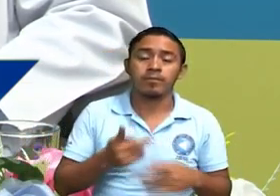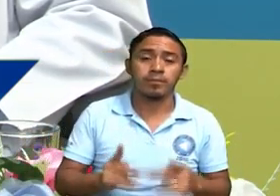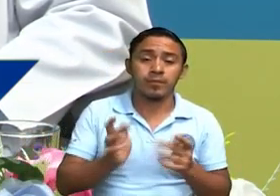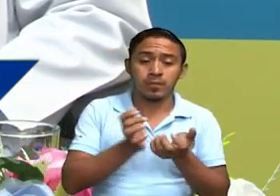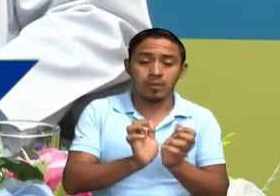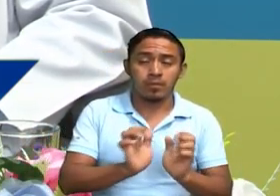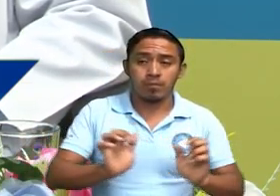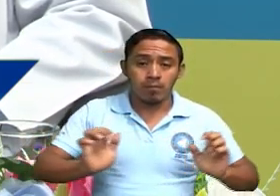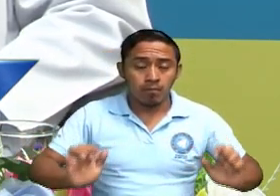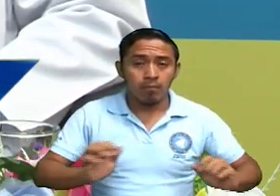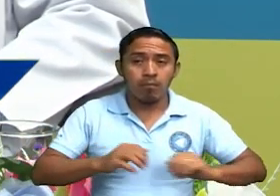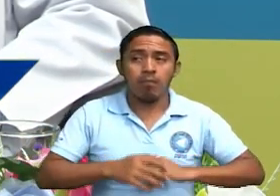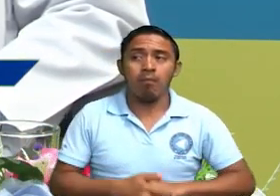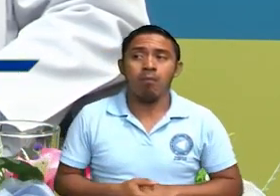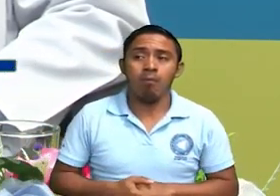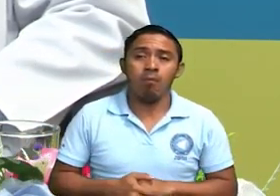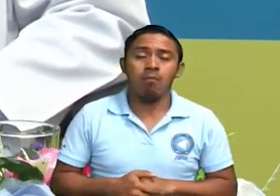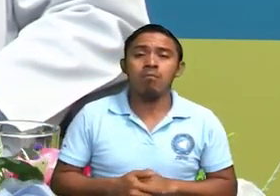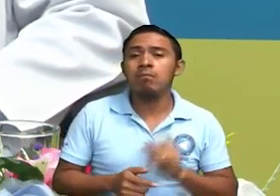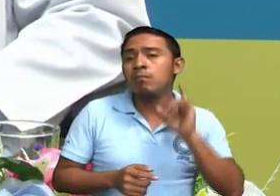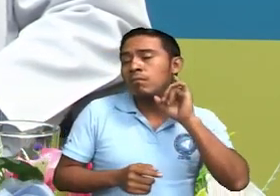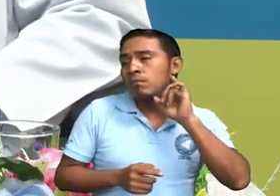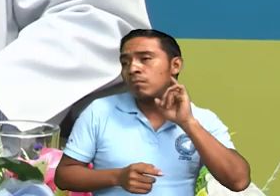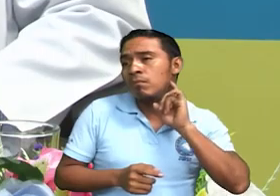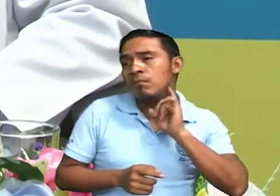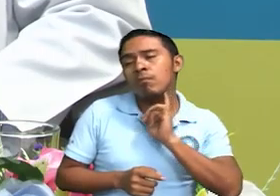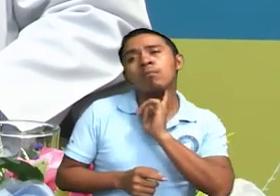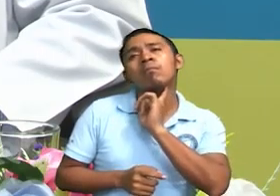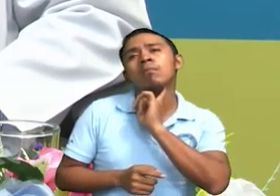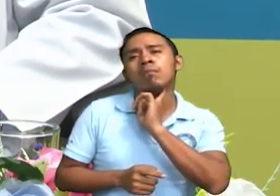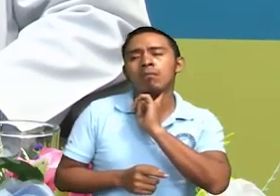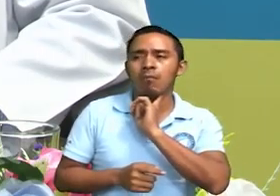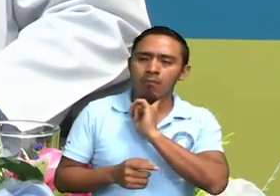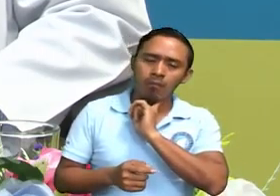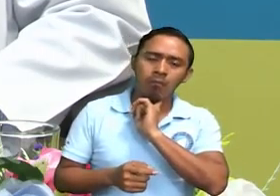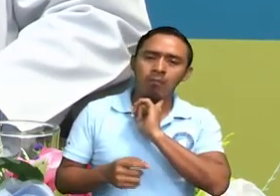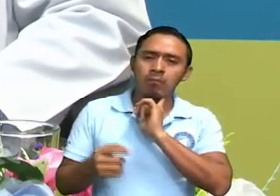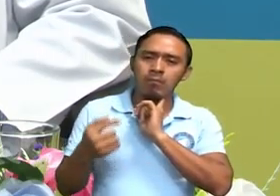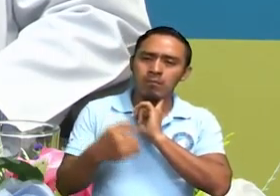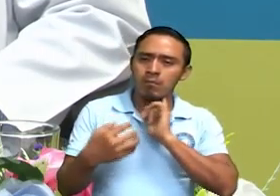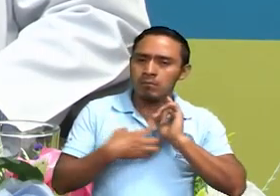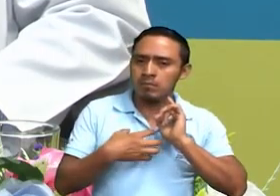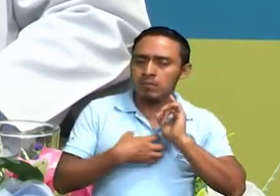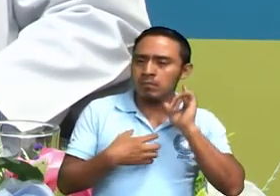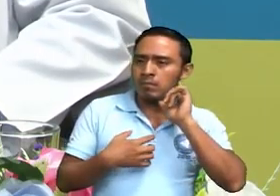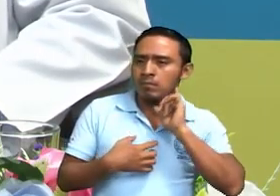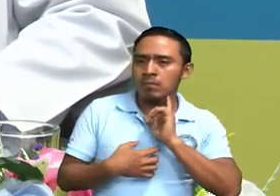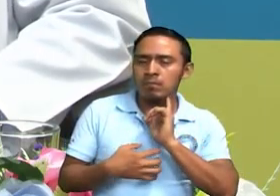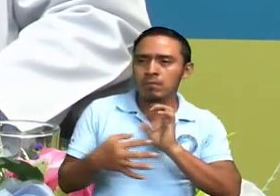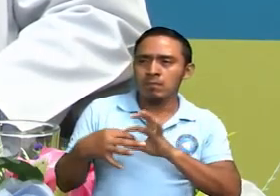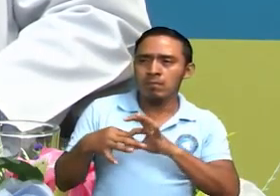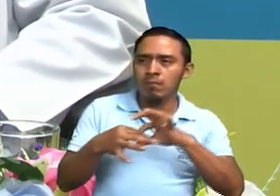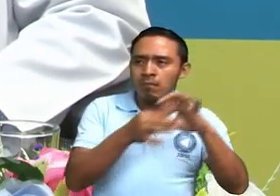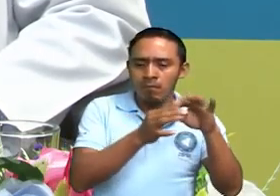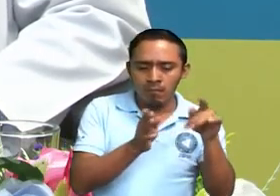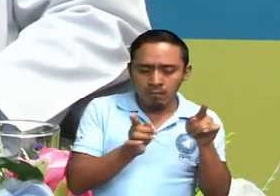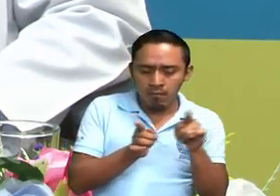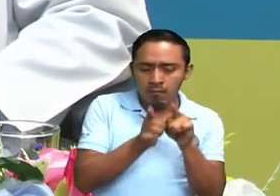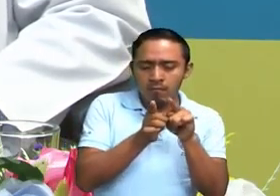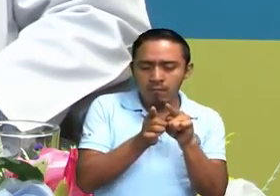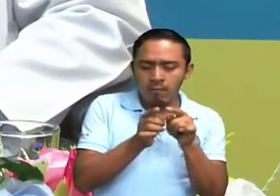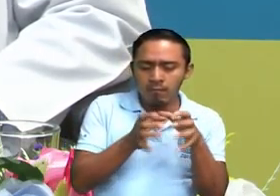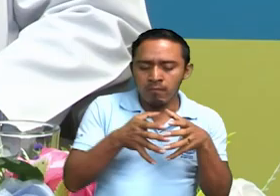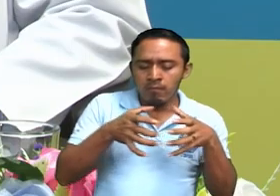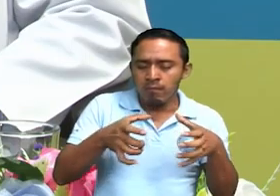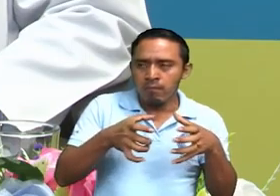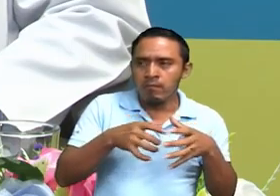con el niño es que la comunicación que él tiene con con la garganta es más corta, es más